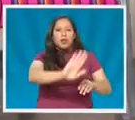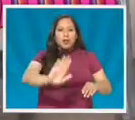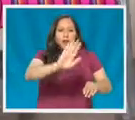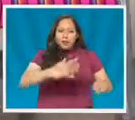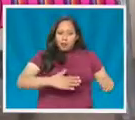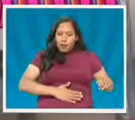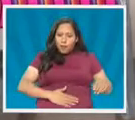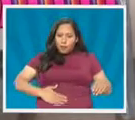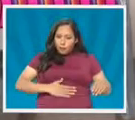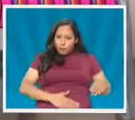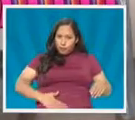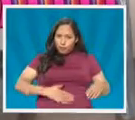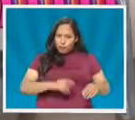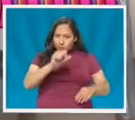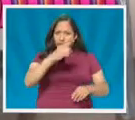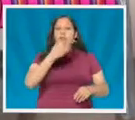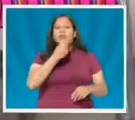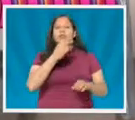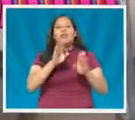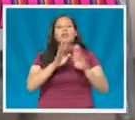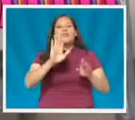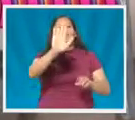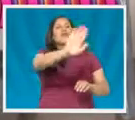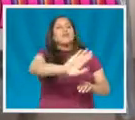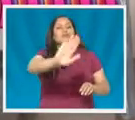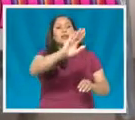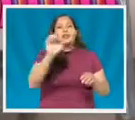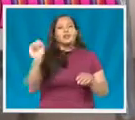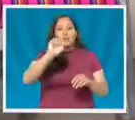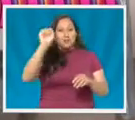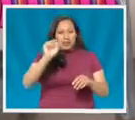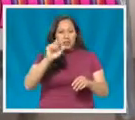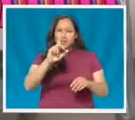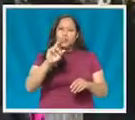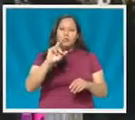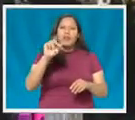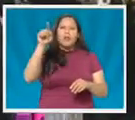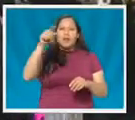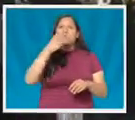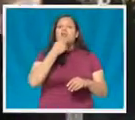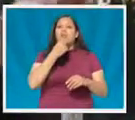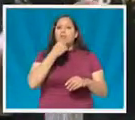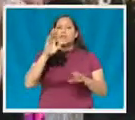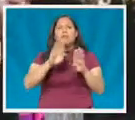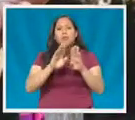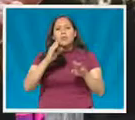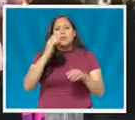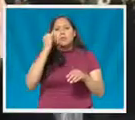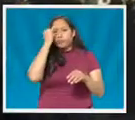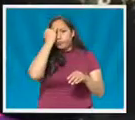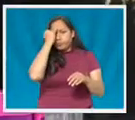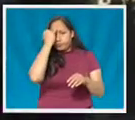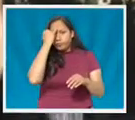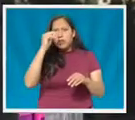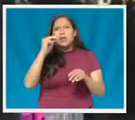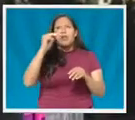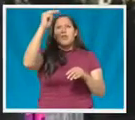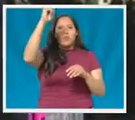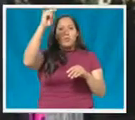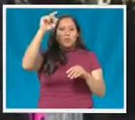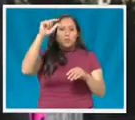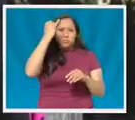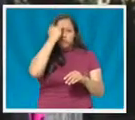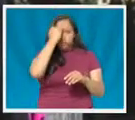esto que sabemos? Nada que ver. No tiene nada que ver. Era un hombre tipo hindú, del norte de la